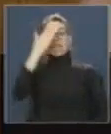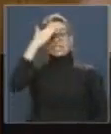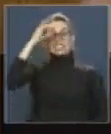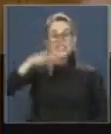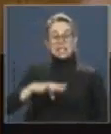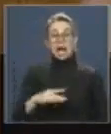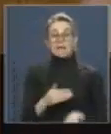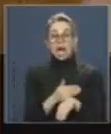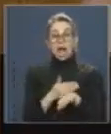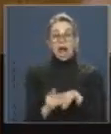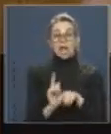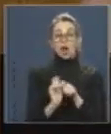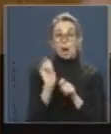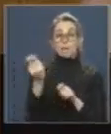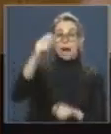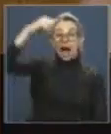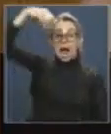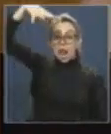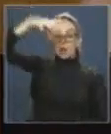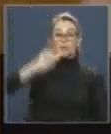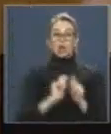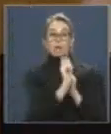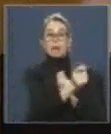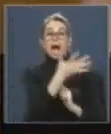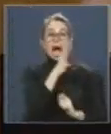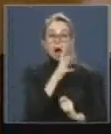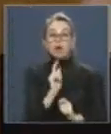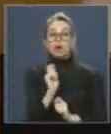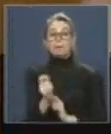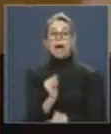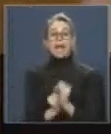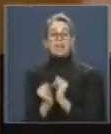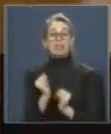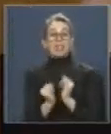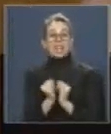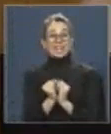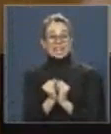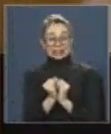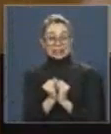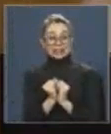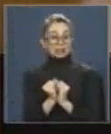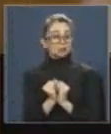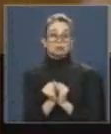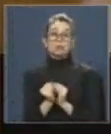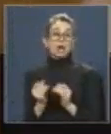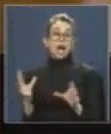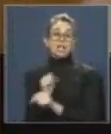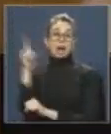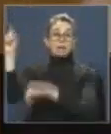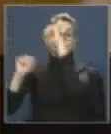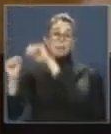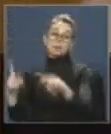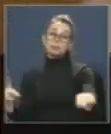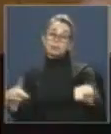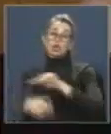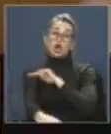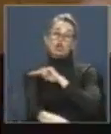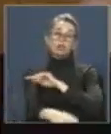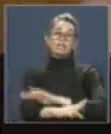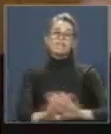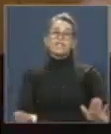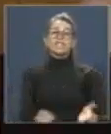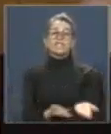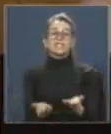casan en el pago en la luz del agua de internet rápidamente les cortan el servicio y luego